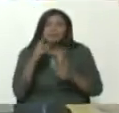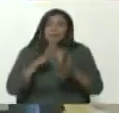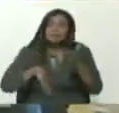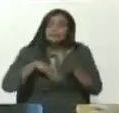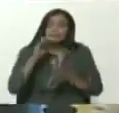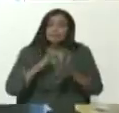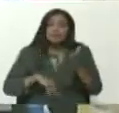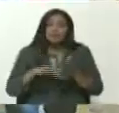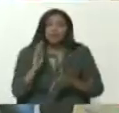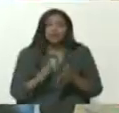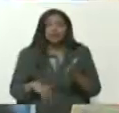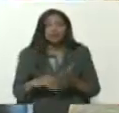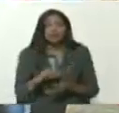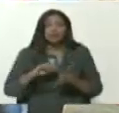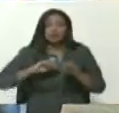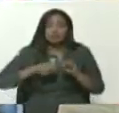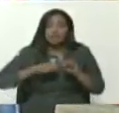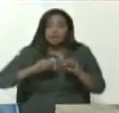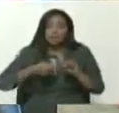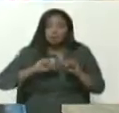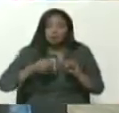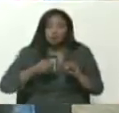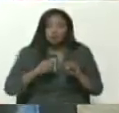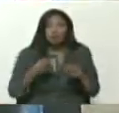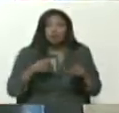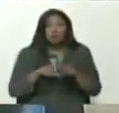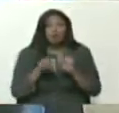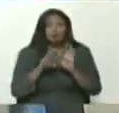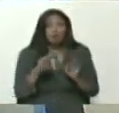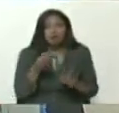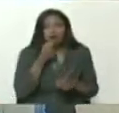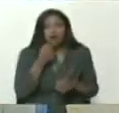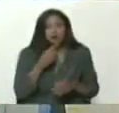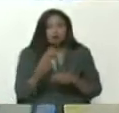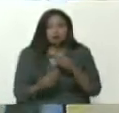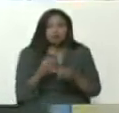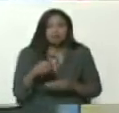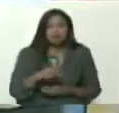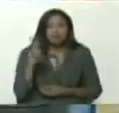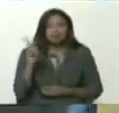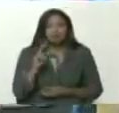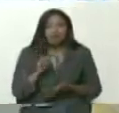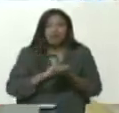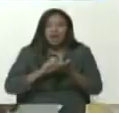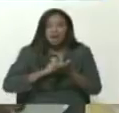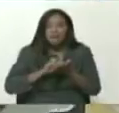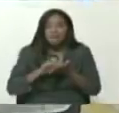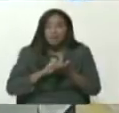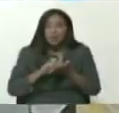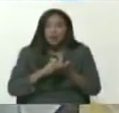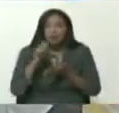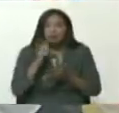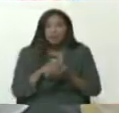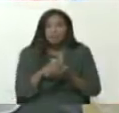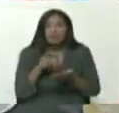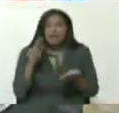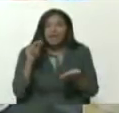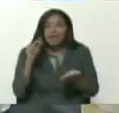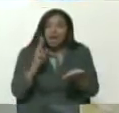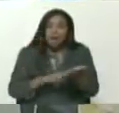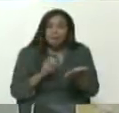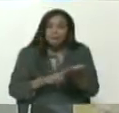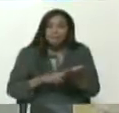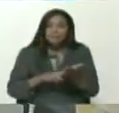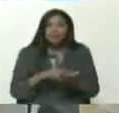niños, sí. Los sacapuntas coloridos, bien bellos, hechos en Venezuela, las gomas. La pega. La pega EGA, le decían antes, ¿te